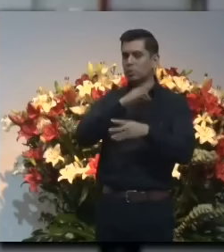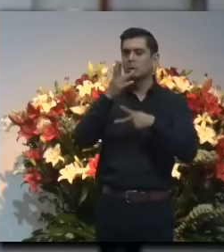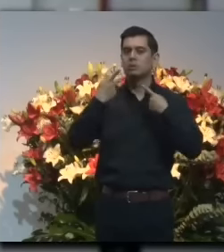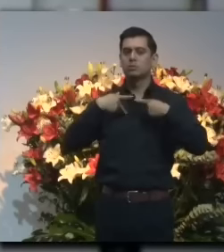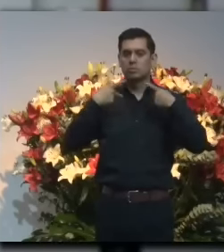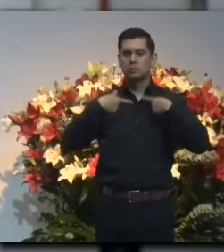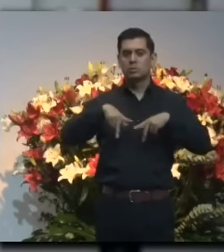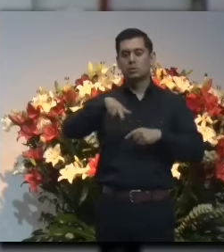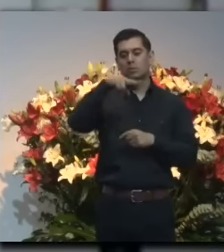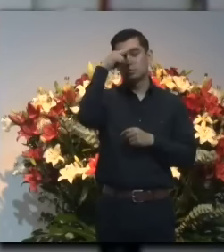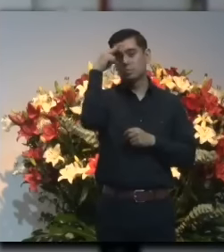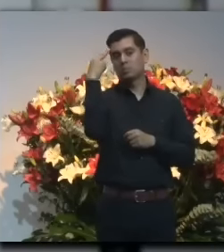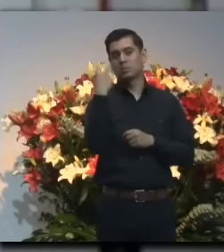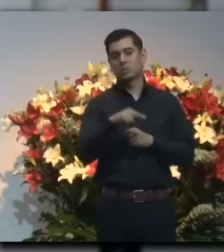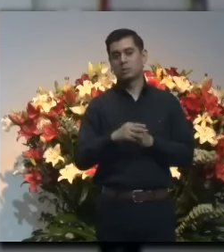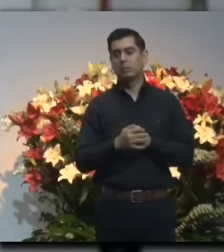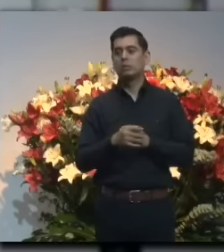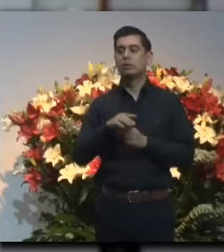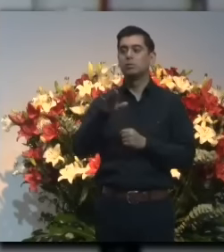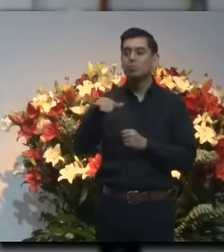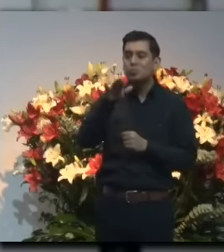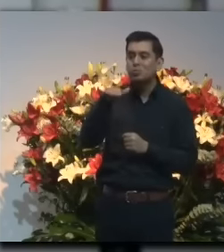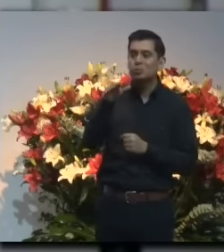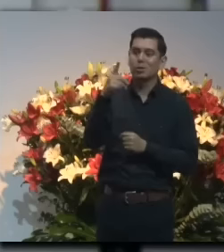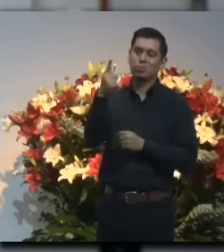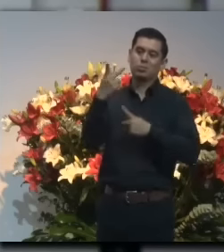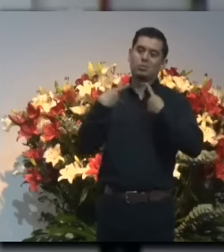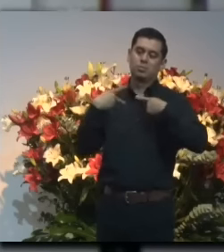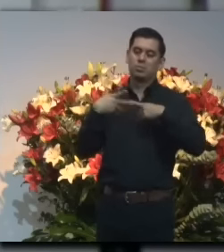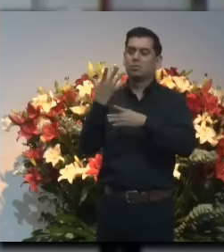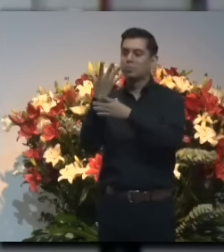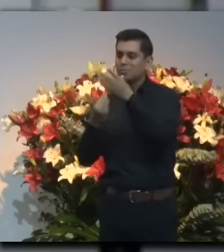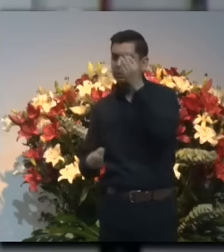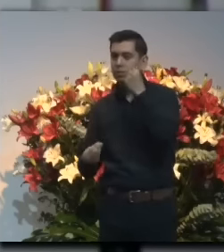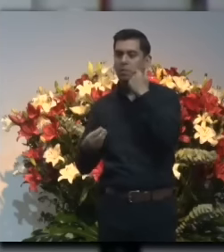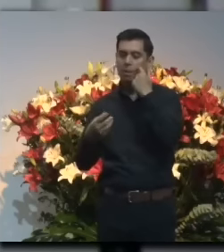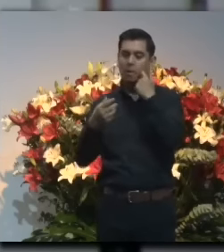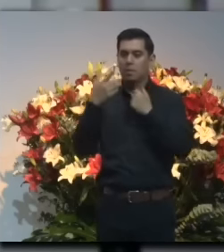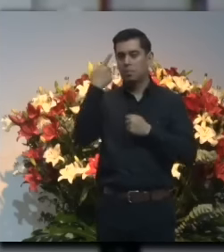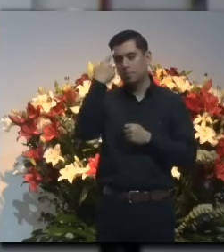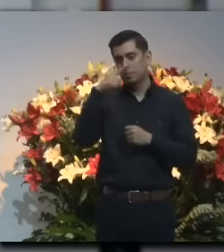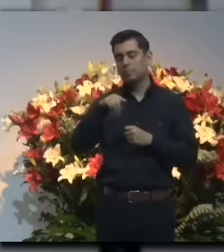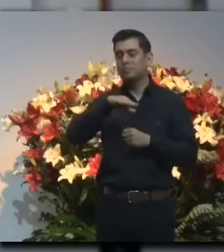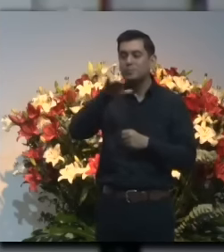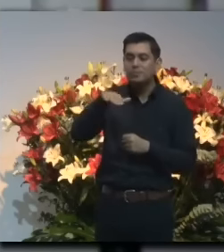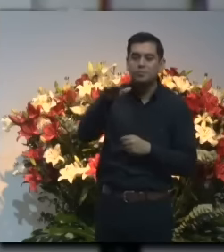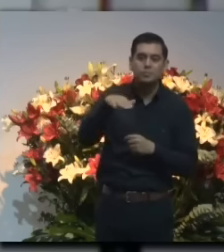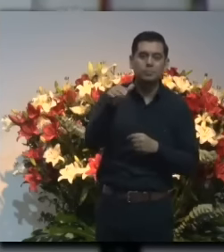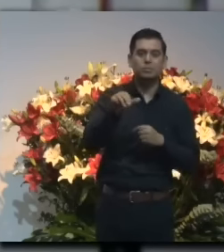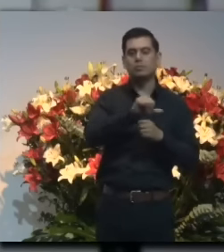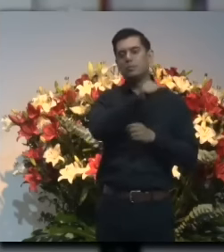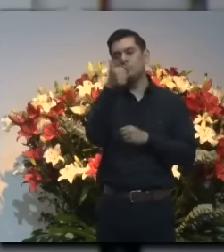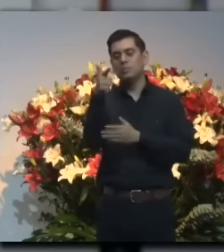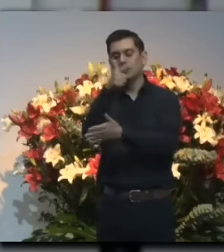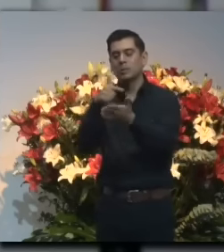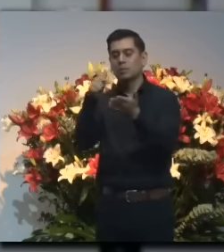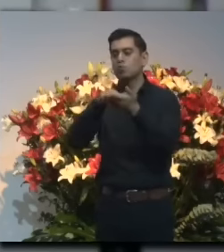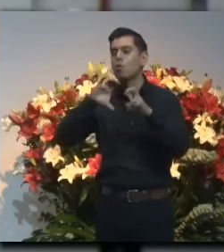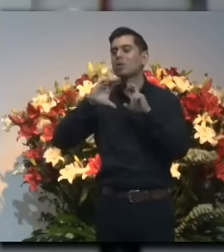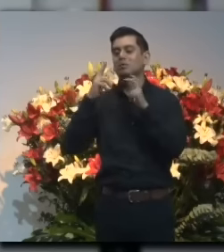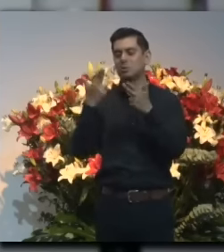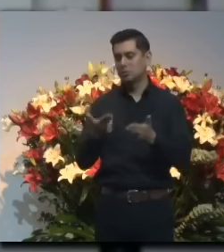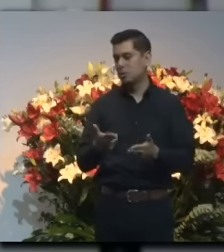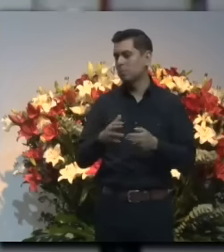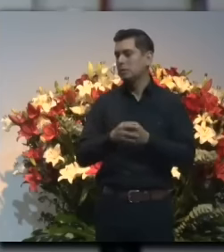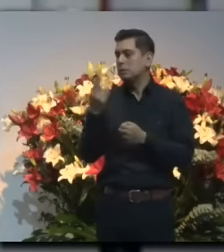mexicanos que tienen un familiar desaparecido para que se pueda contrastar con lo que encuentran en Coahuila, con lo que encuentran en Chiapas. O sea, hay